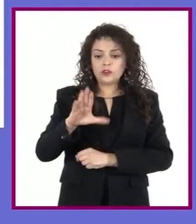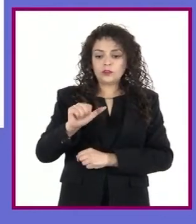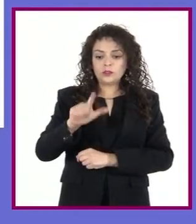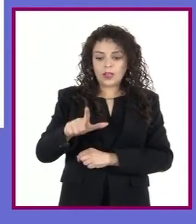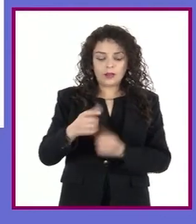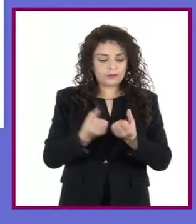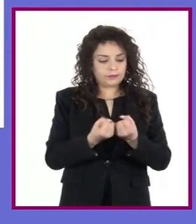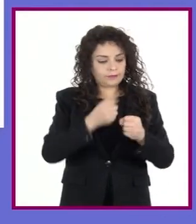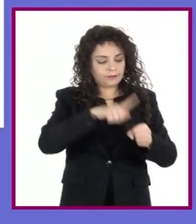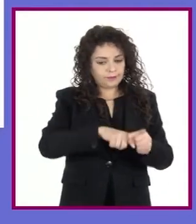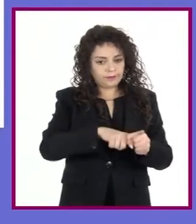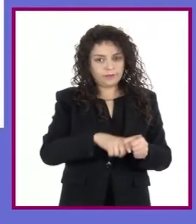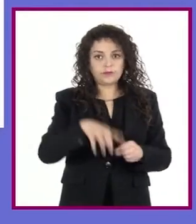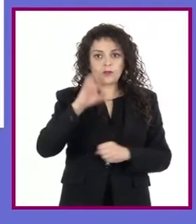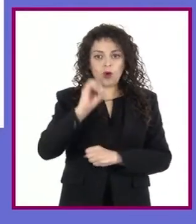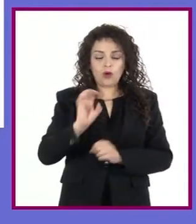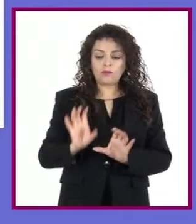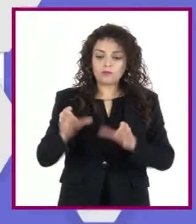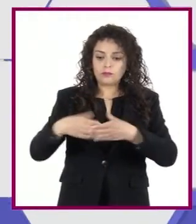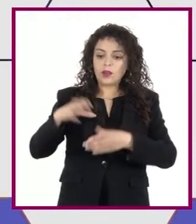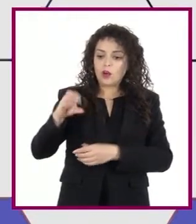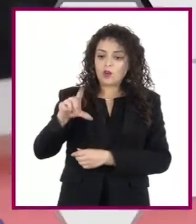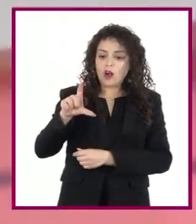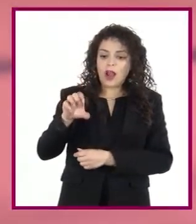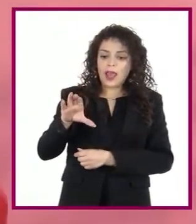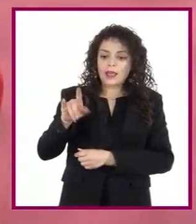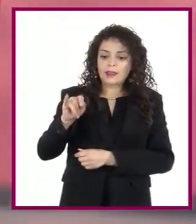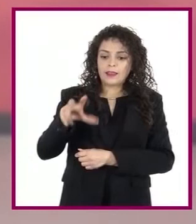o colectivo.